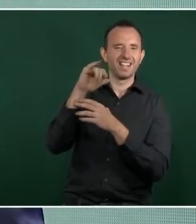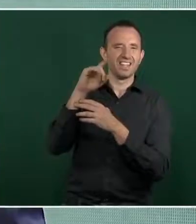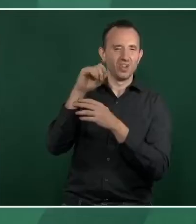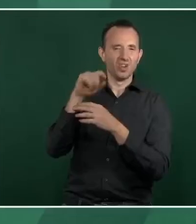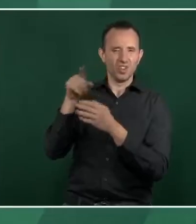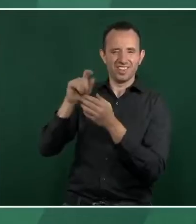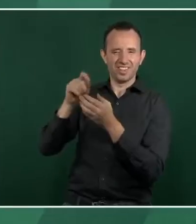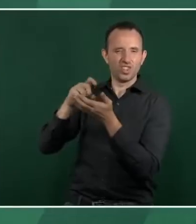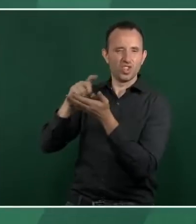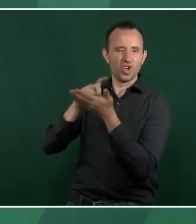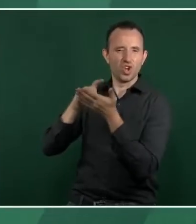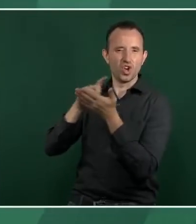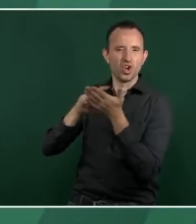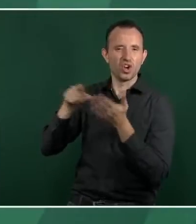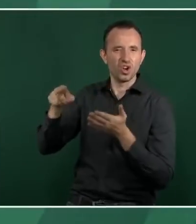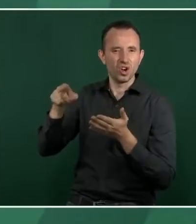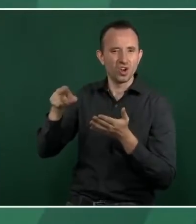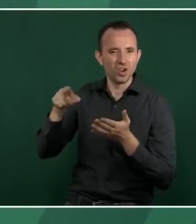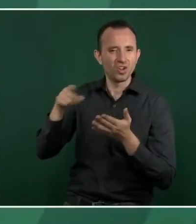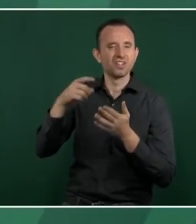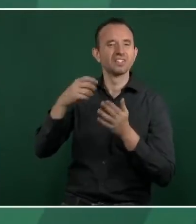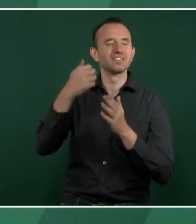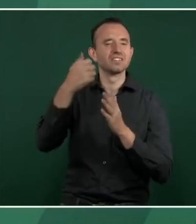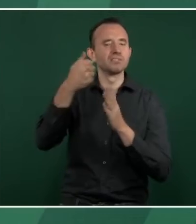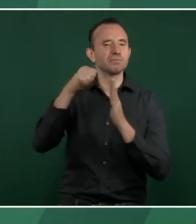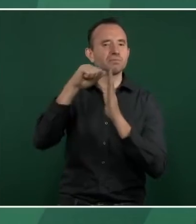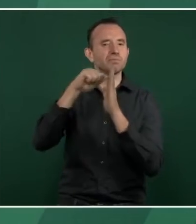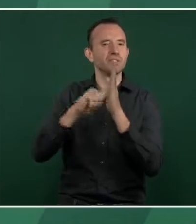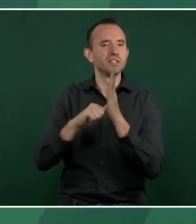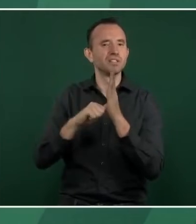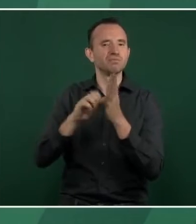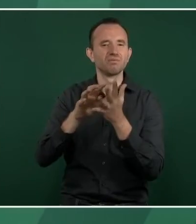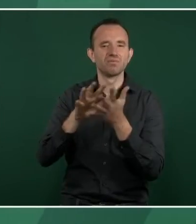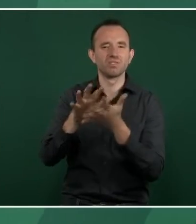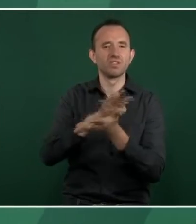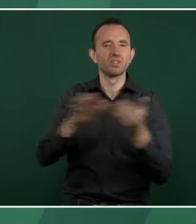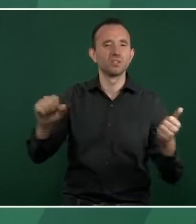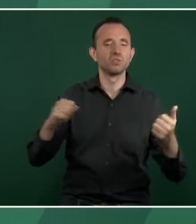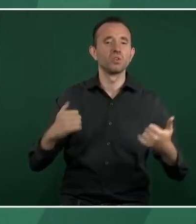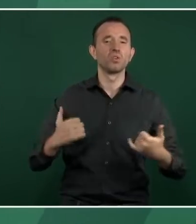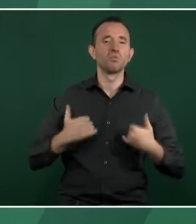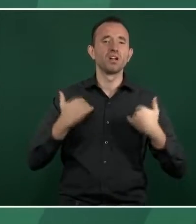y cómo se hacen esas drogas